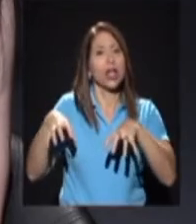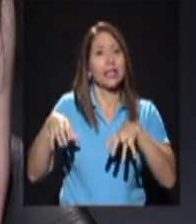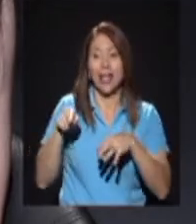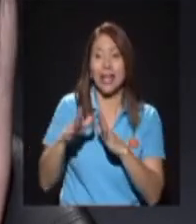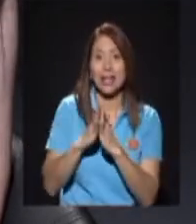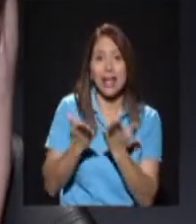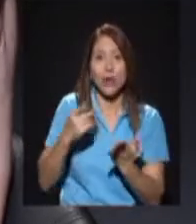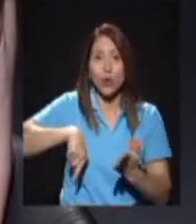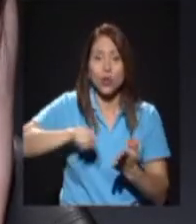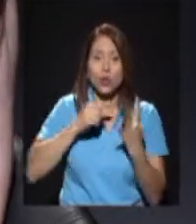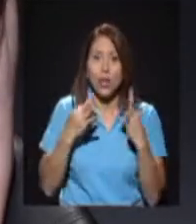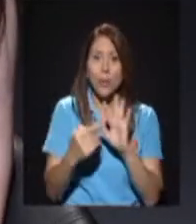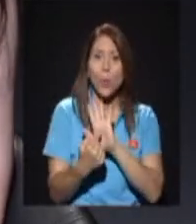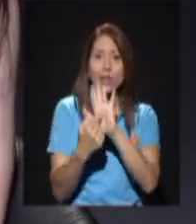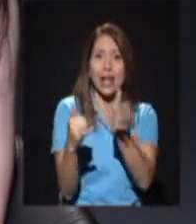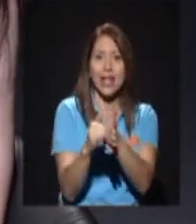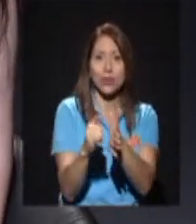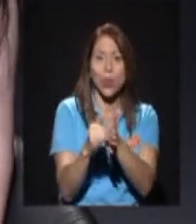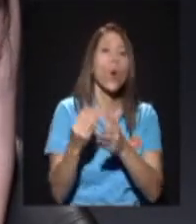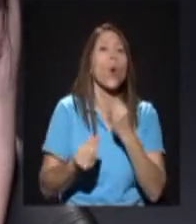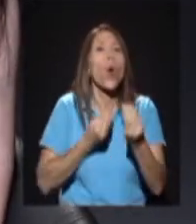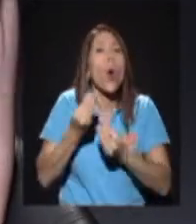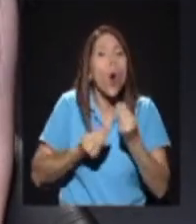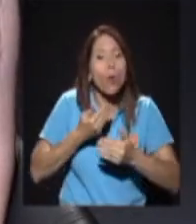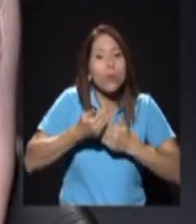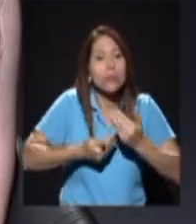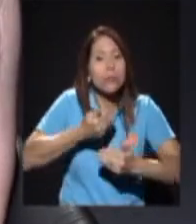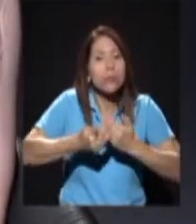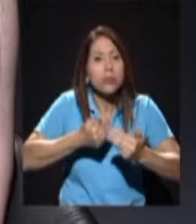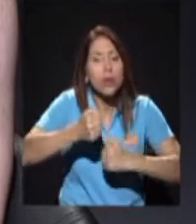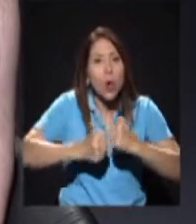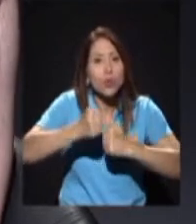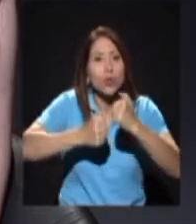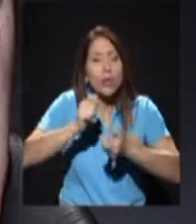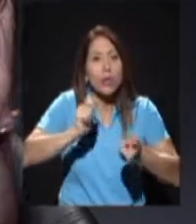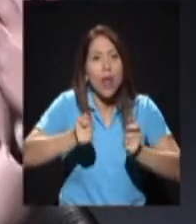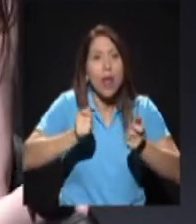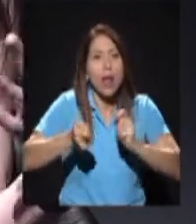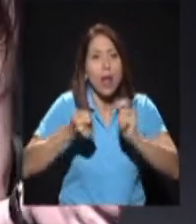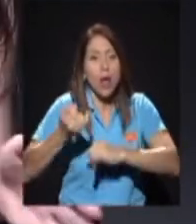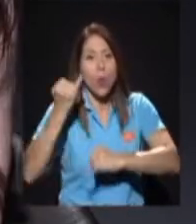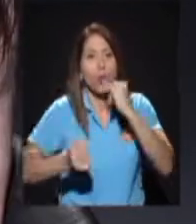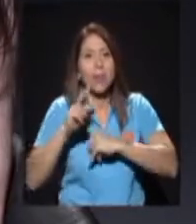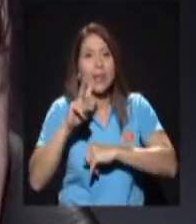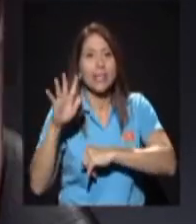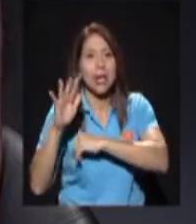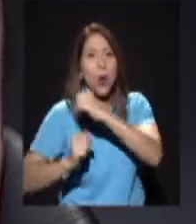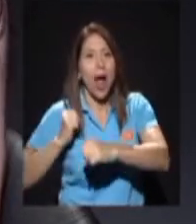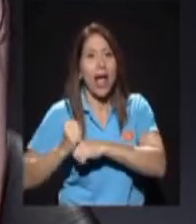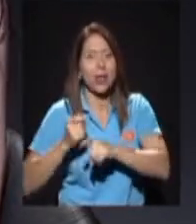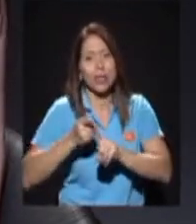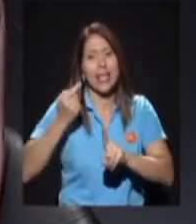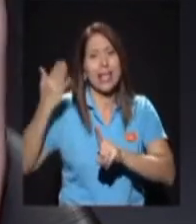libro es eso, ¿verdad? Cómo se van construyendo las transformaciones en estos últimos 25 años, ¿verdad? Desde la crisis hasta ese